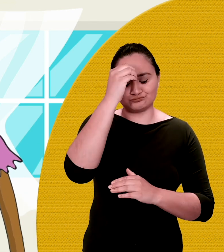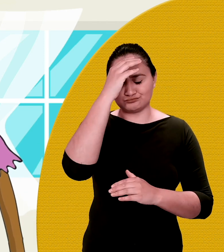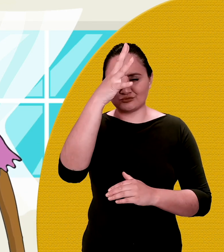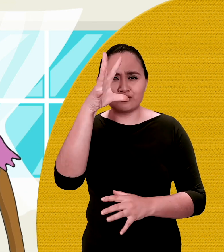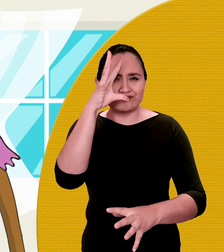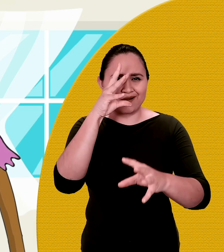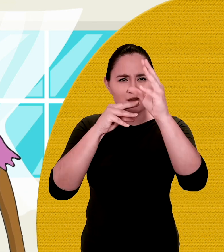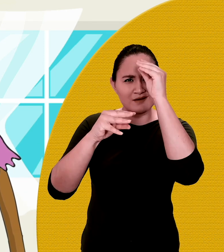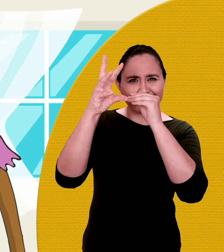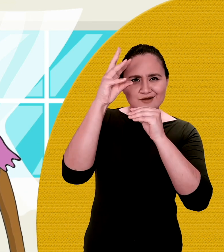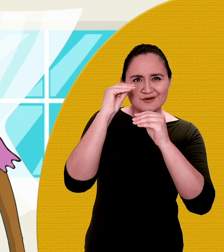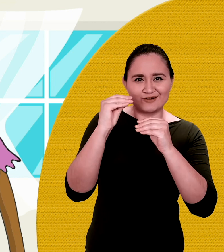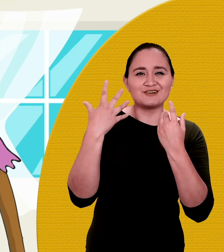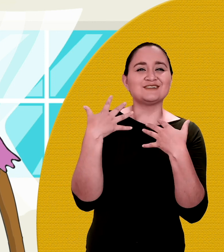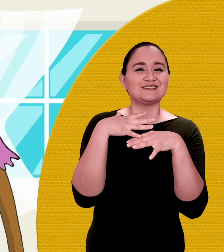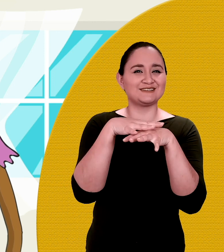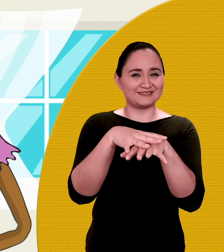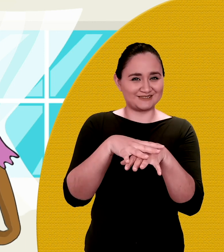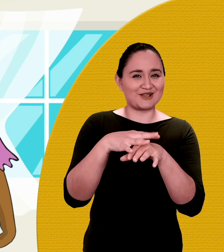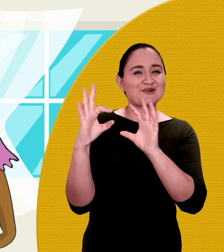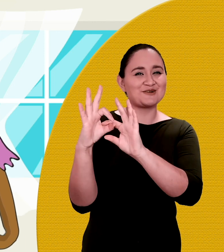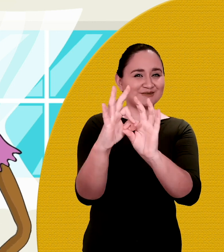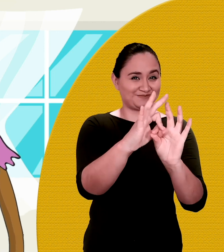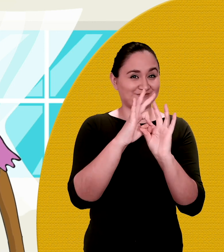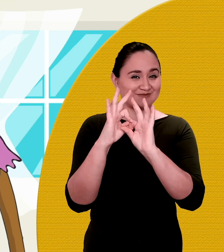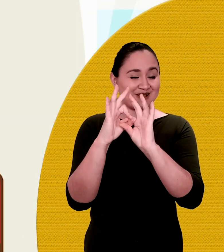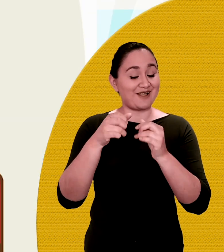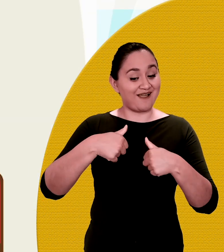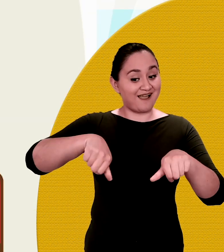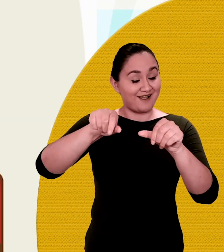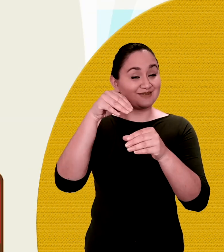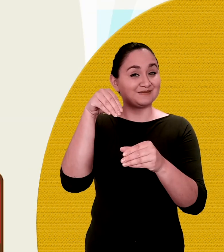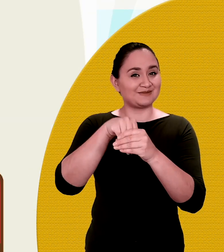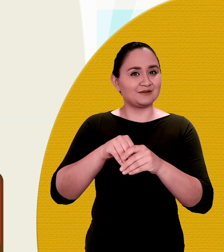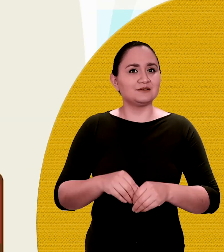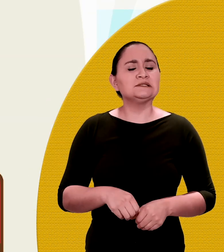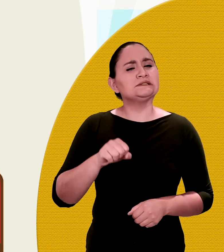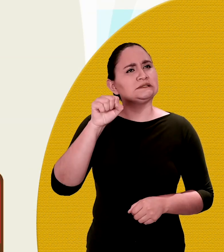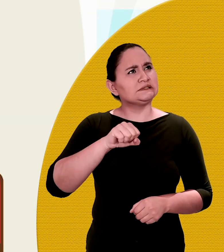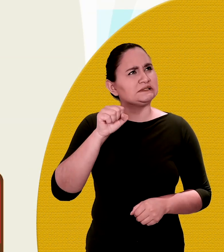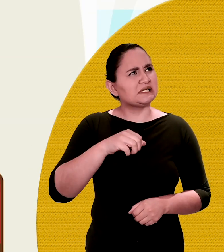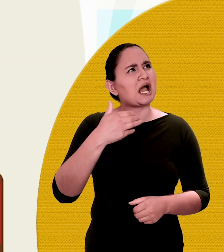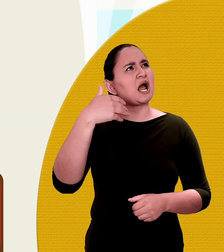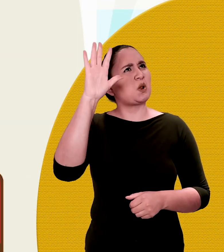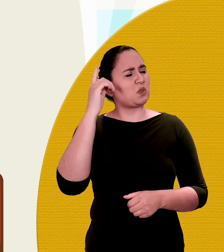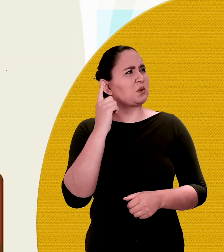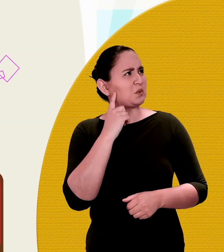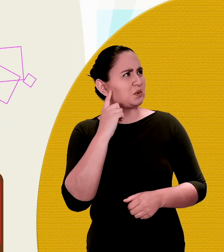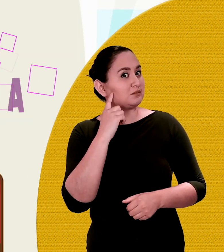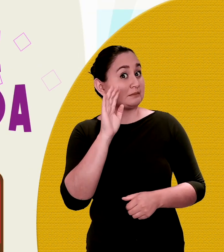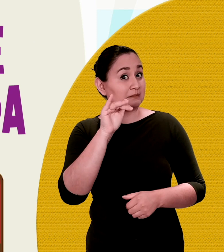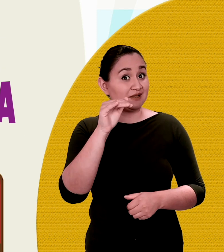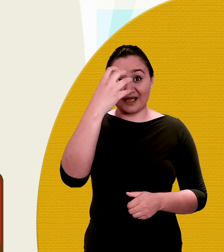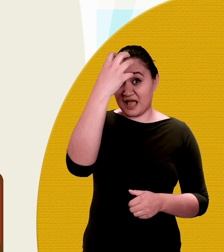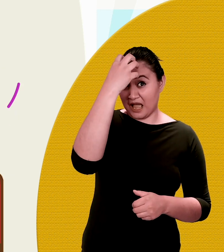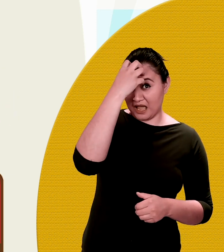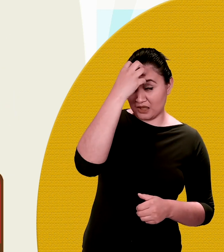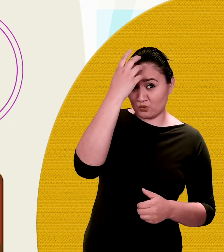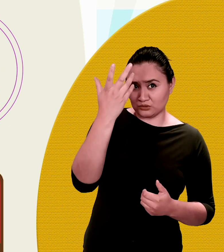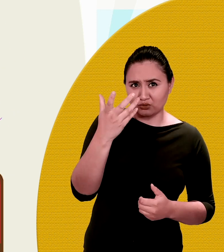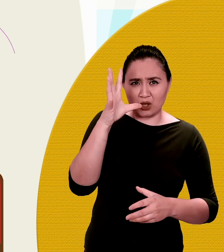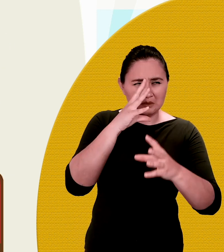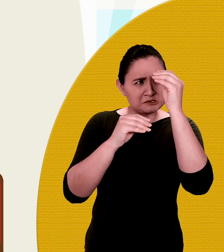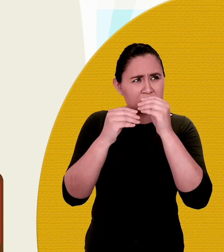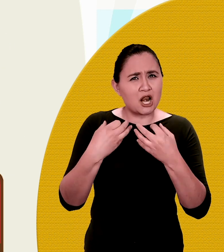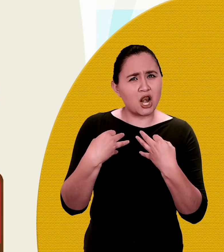desempeño, aprendizaje e integración con tus compañeros. Oh, alguna vez lo escuché. Si tu aprendizaje es más lento